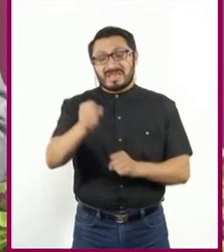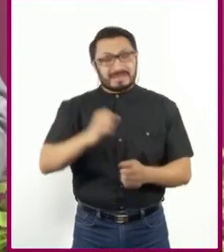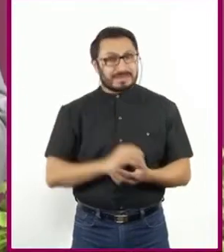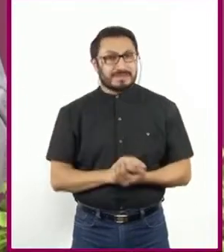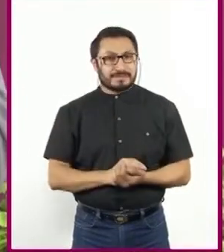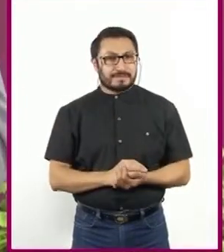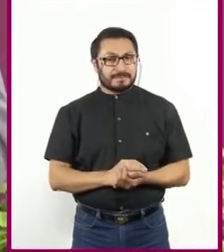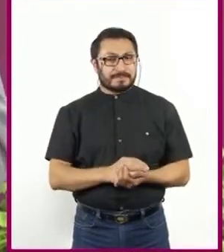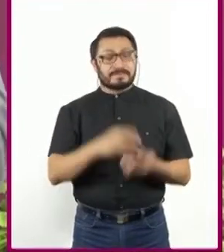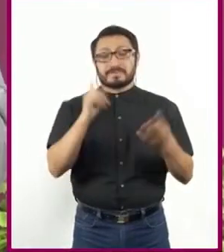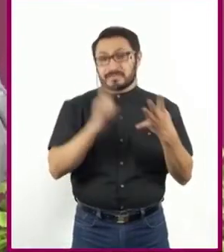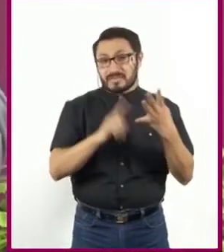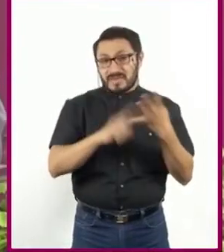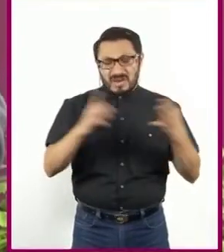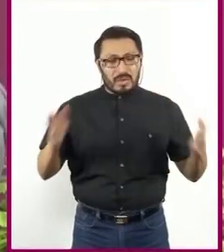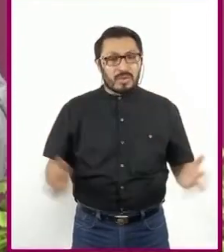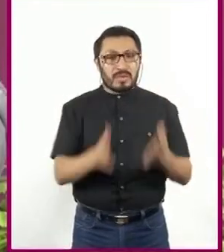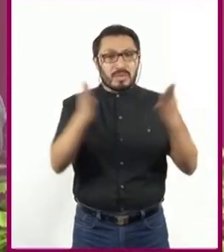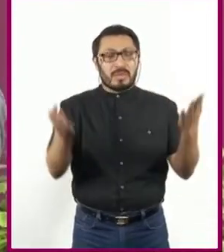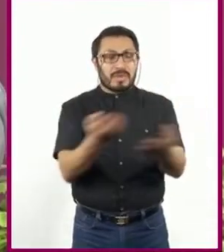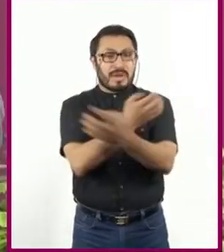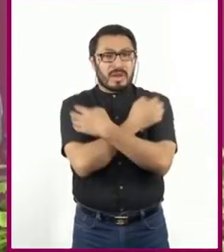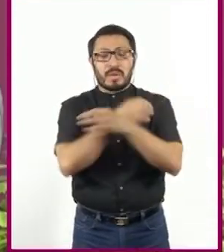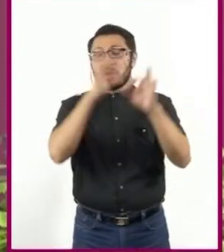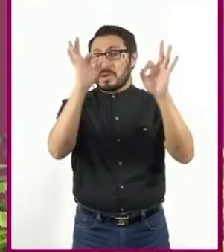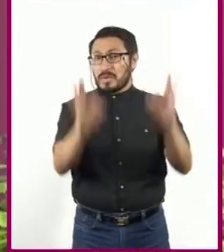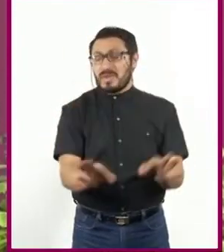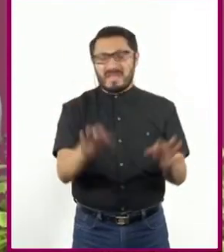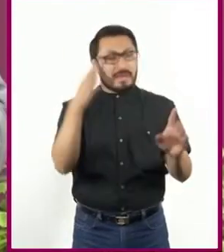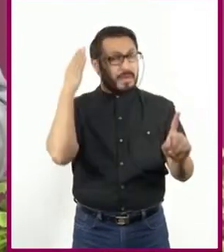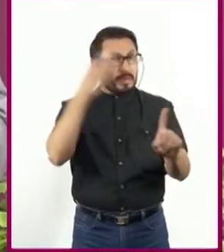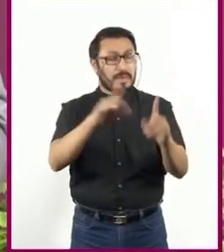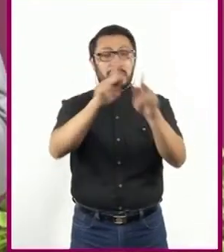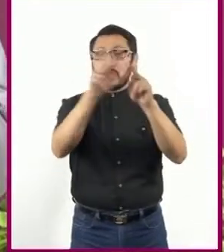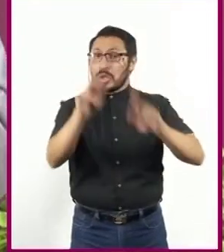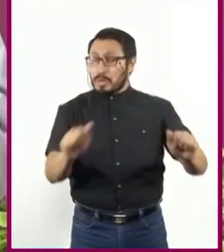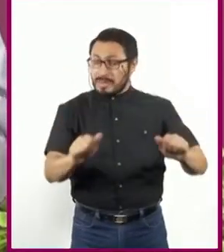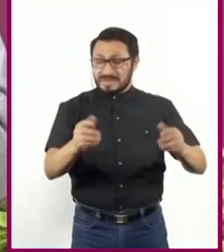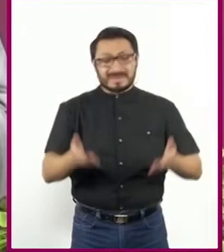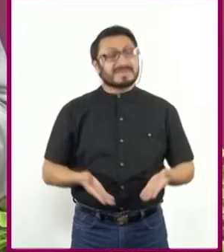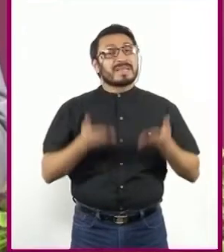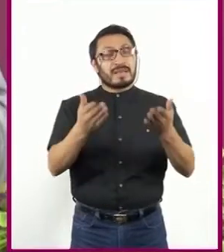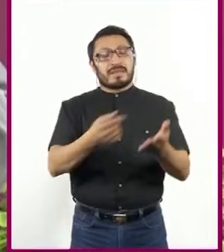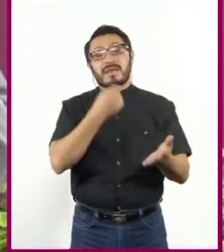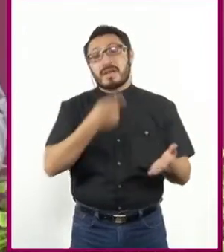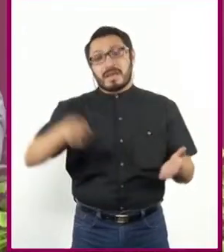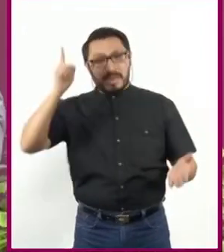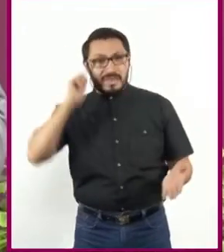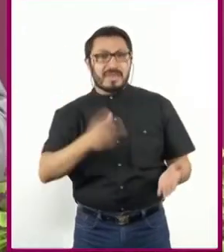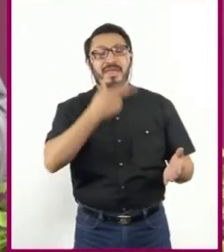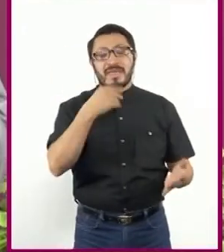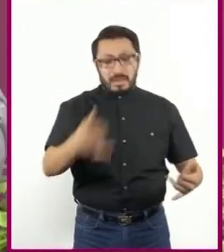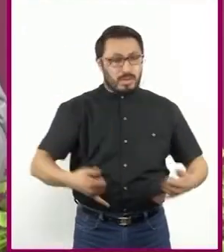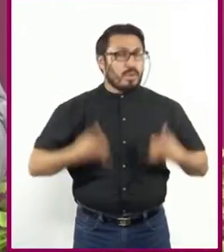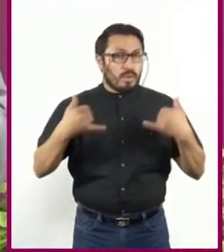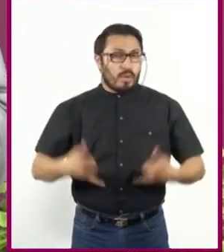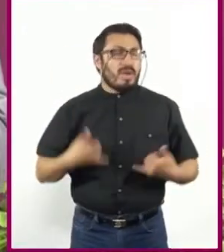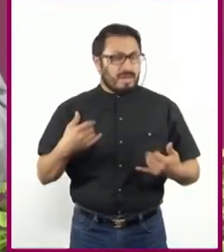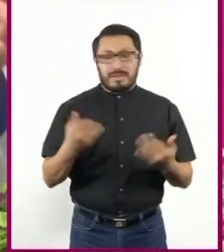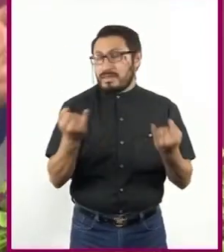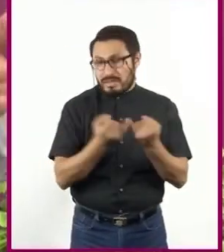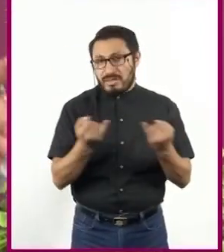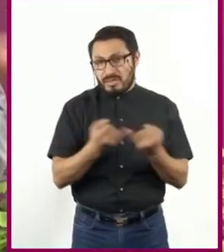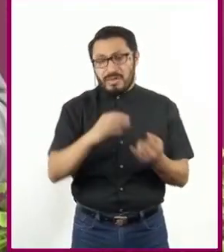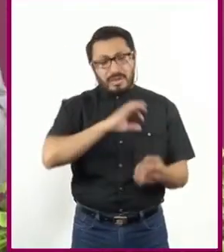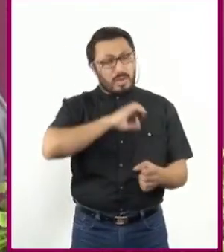para promover una educación de calidad inspirada en la paz. Ofrece a las niñas, niños y adolescentes y jóvenes